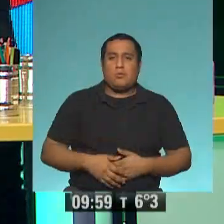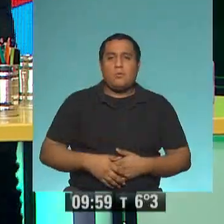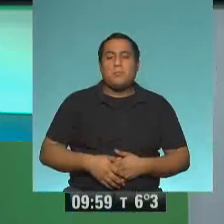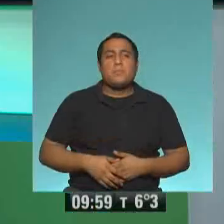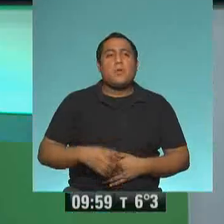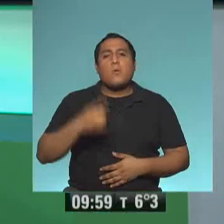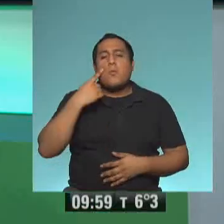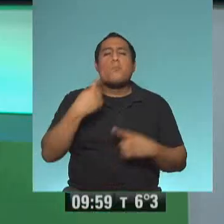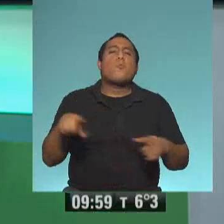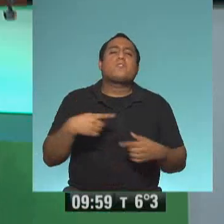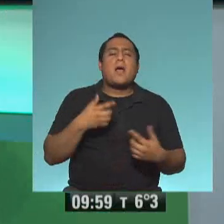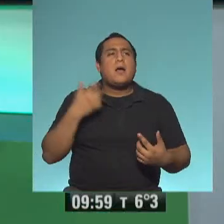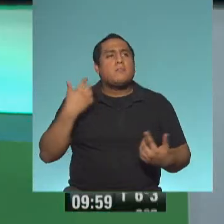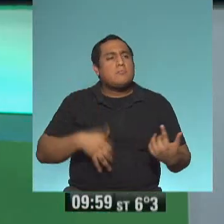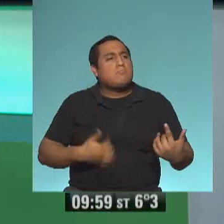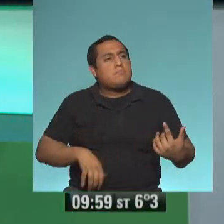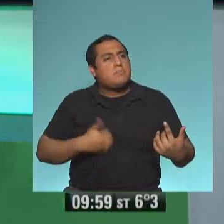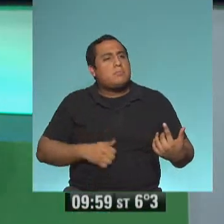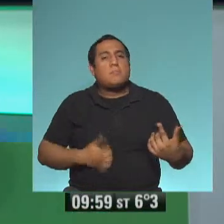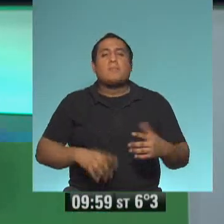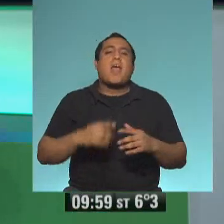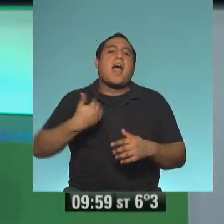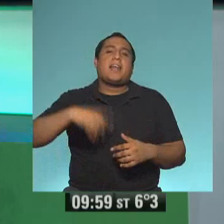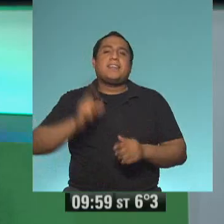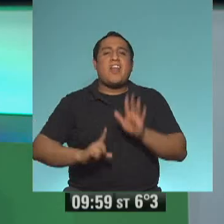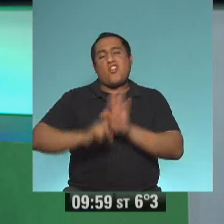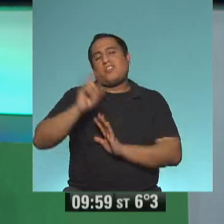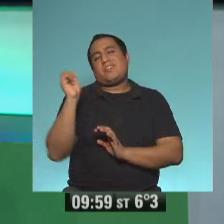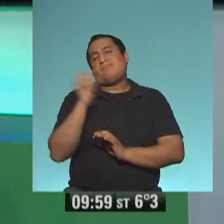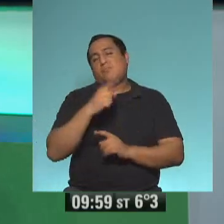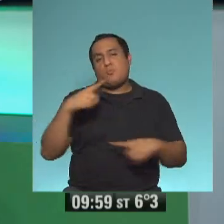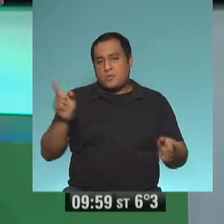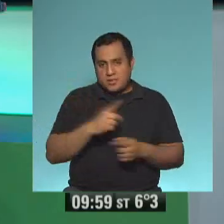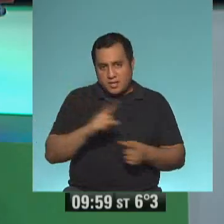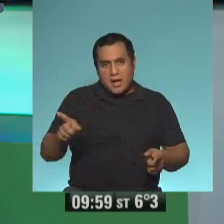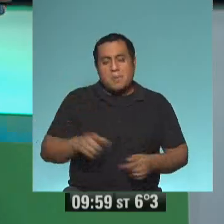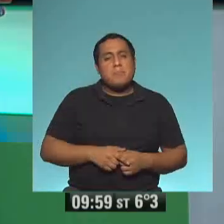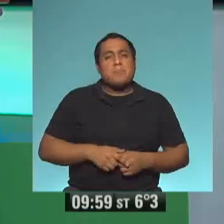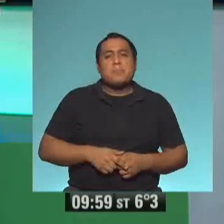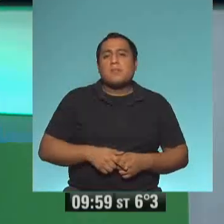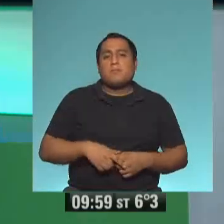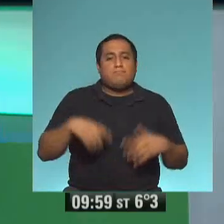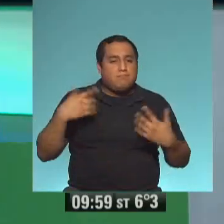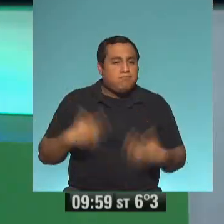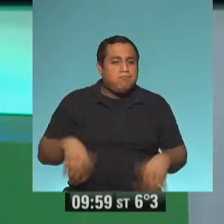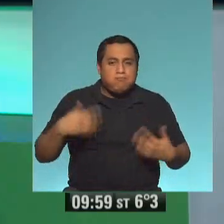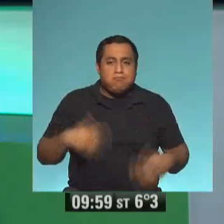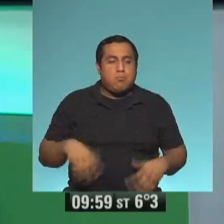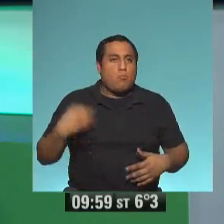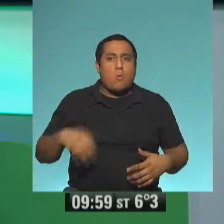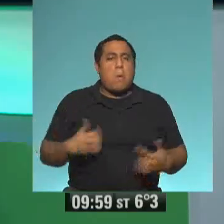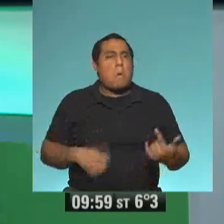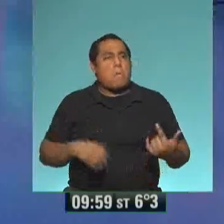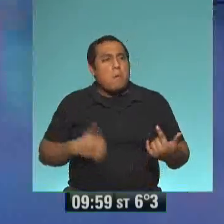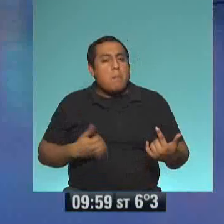pregunto? El huayno es una música del norte. ¿Del norte? Ajá. Exactamente. Y tiene su ritmo. Es tan, tan pegadizo que es muy utilizado en el